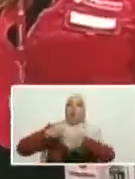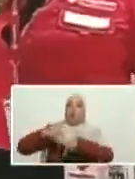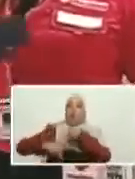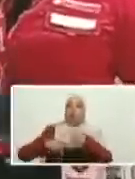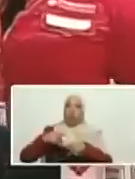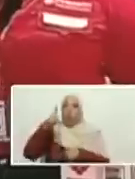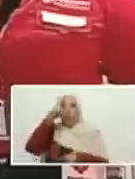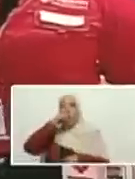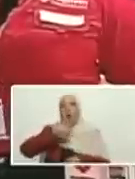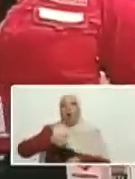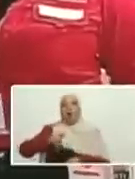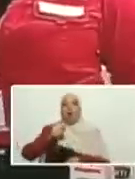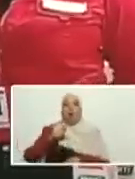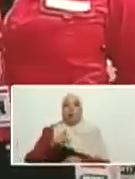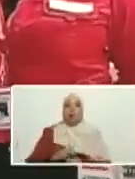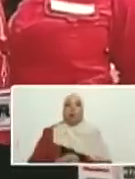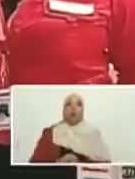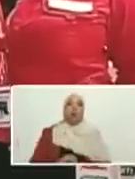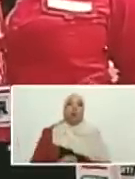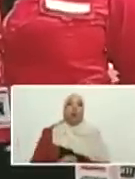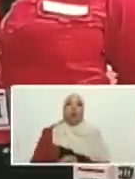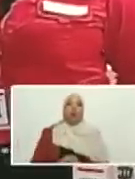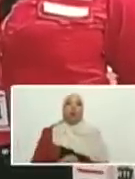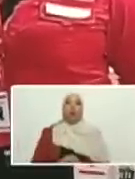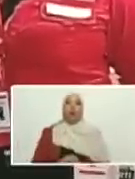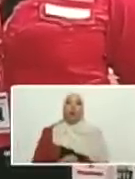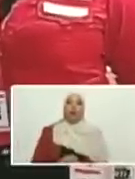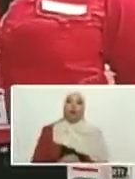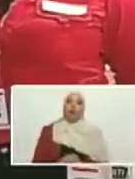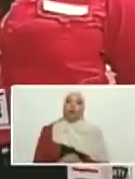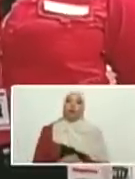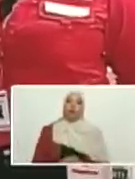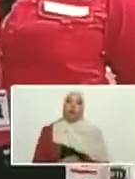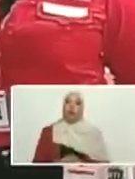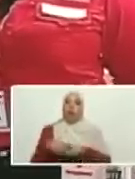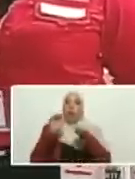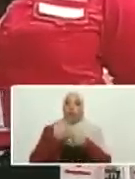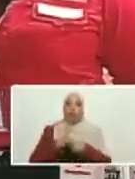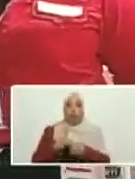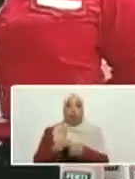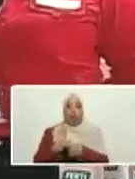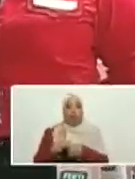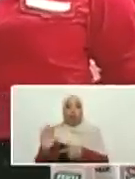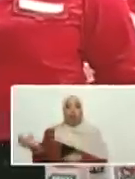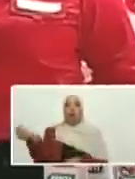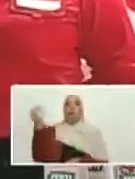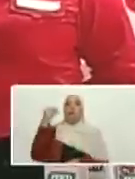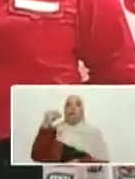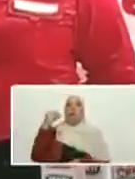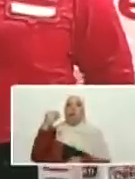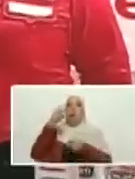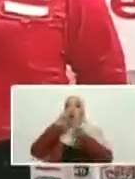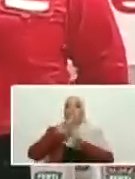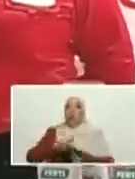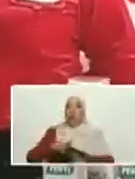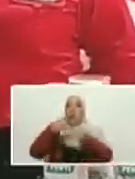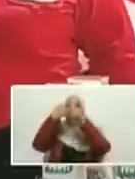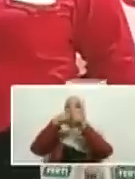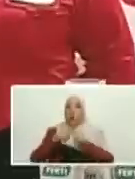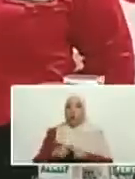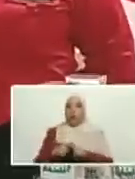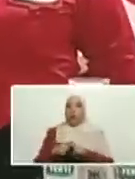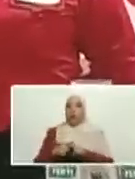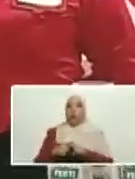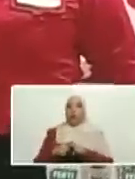agro con la urea y lo que estamos hoy demostrando, más allá del resultado concreto, es